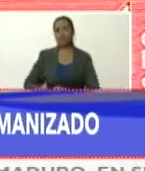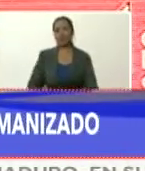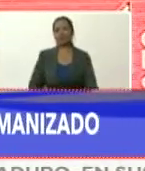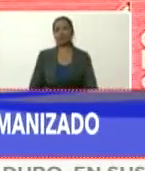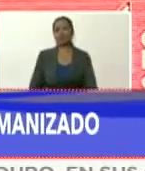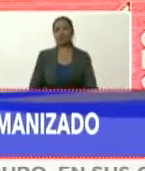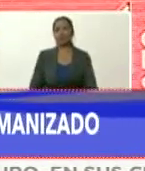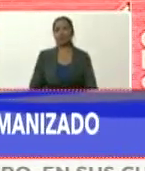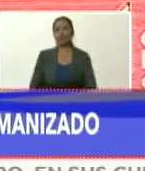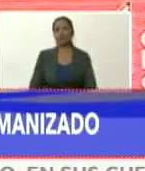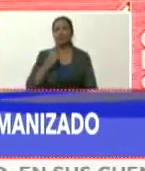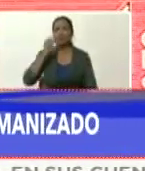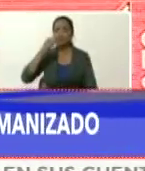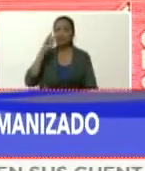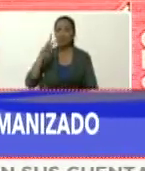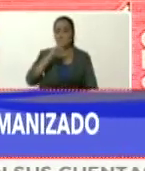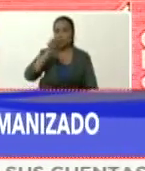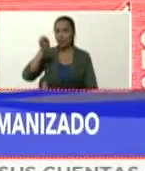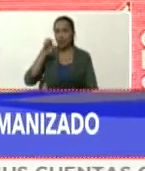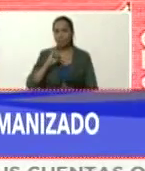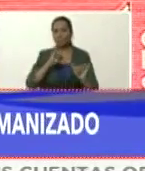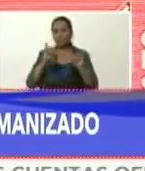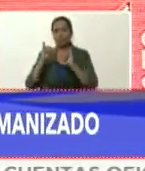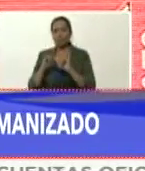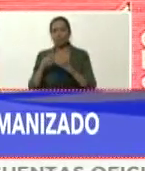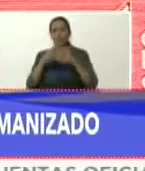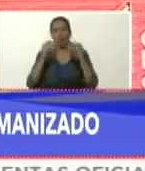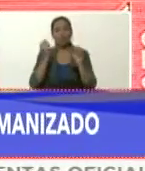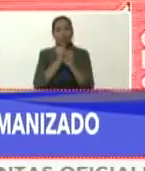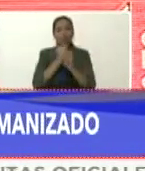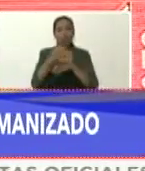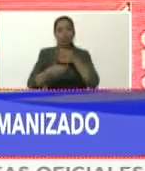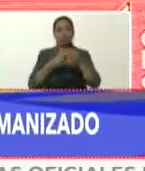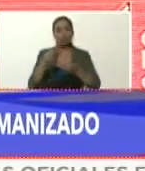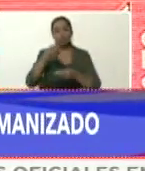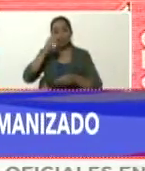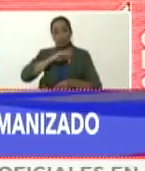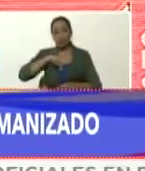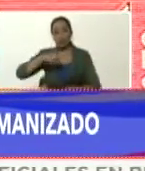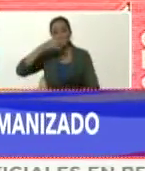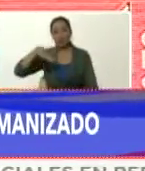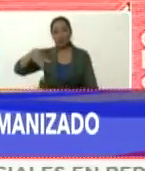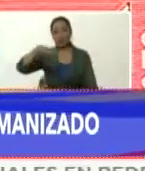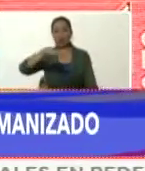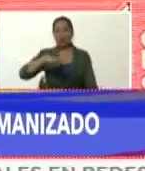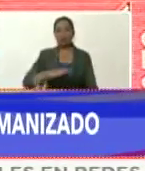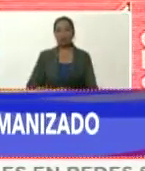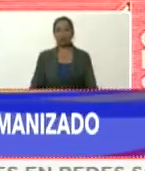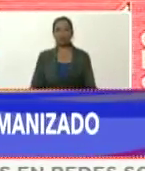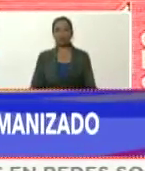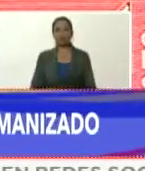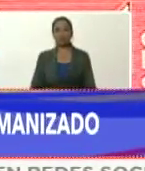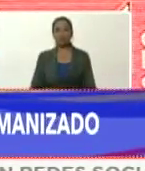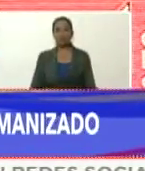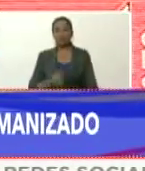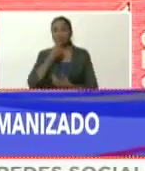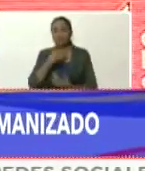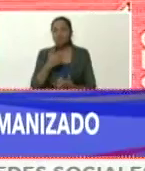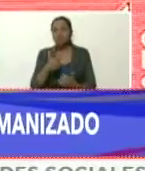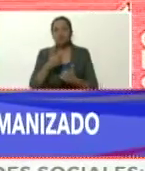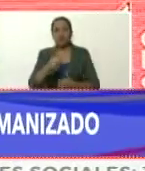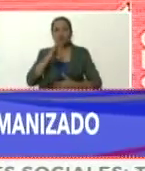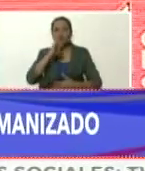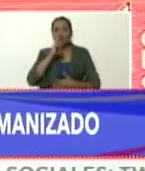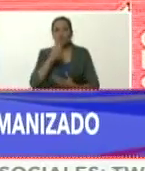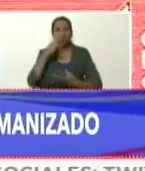Bueno, fíjense ustedes, todo el trabajo que se hace es muy importante que nuestro pueblo sepa, esté bien informado siempre